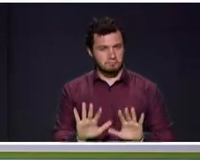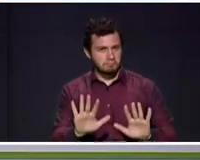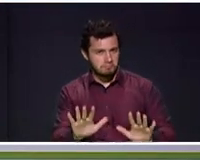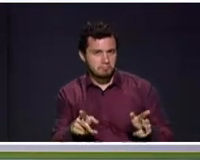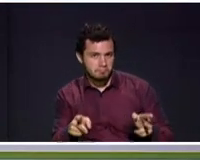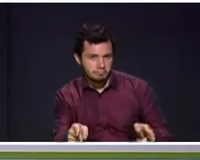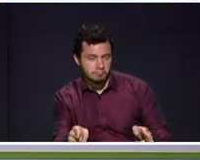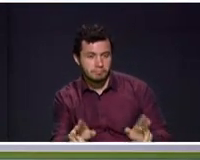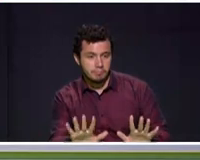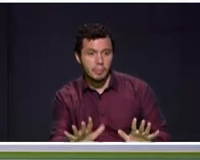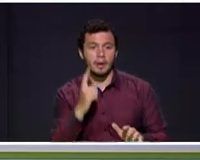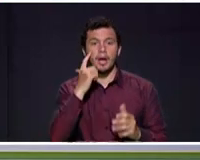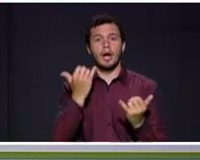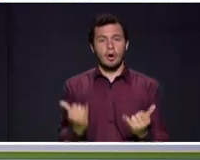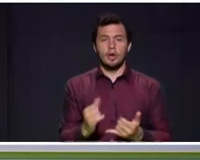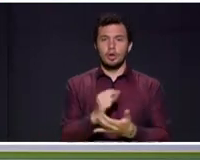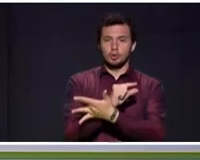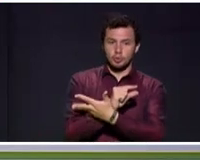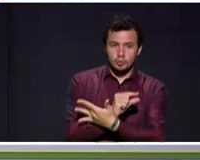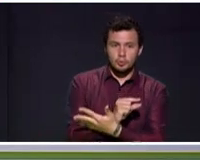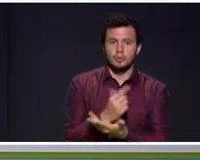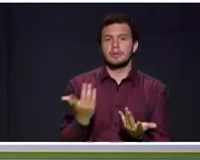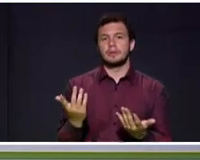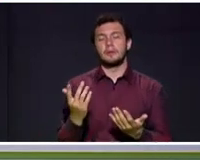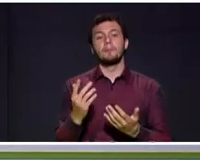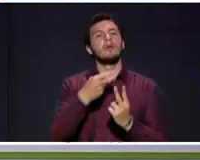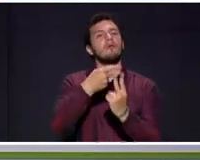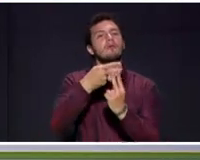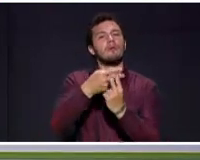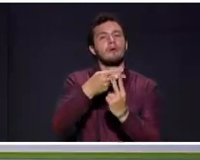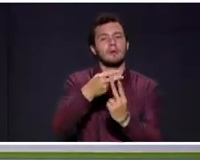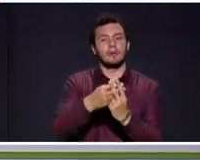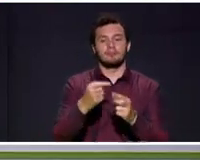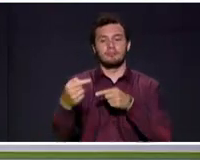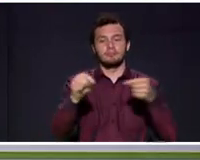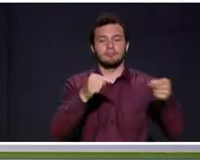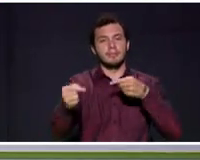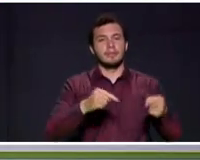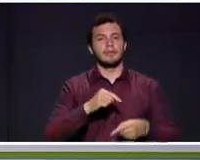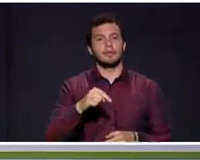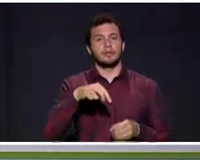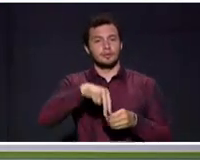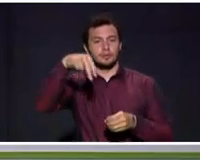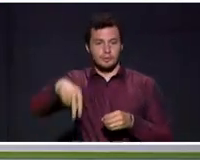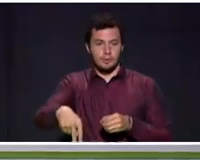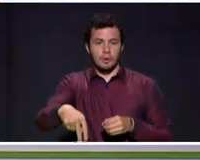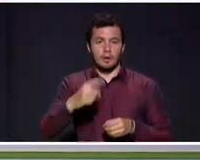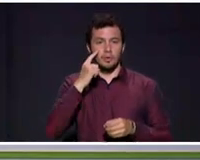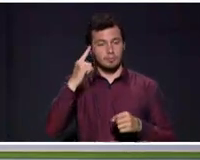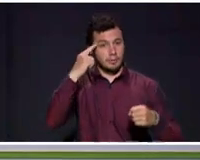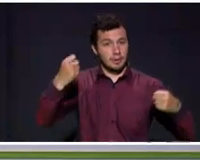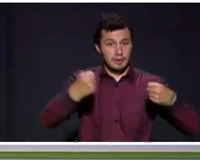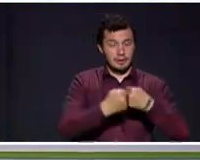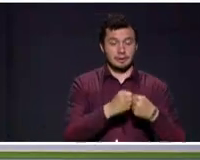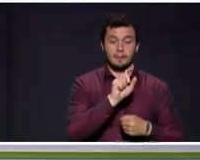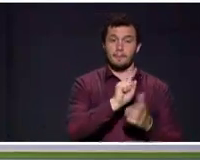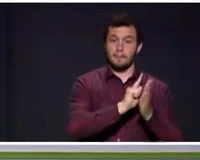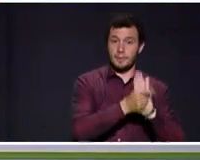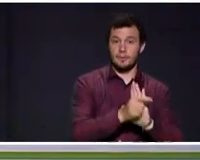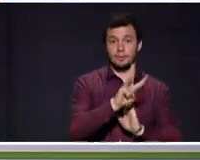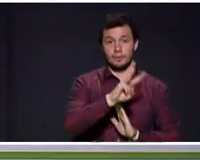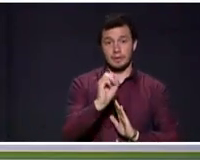tendencia en twitter en medellín en el quinto en el país con el numeral debate ciudadano en esta alianza de telemedellín y minuto 30 claro casi no se desconecten